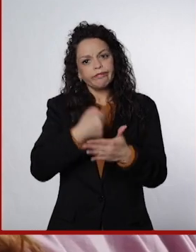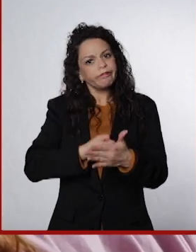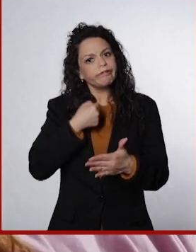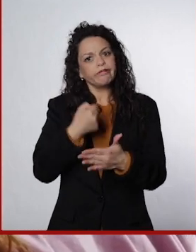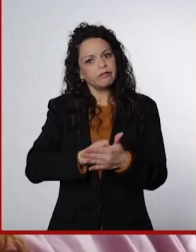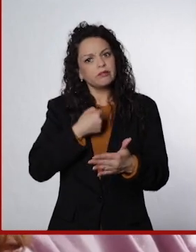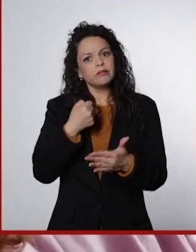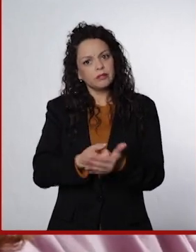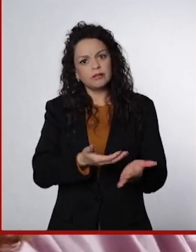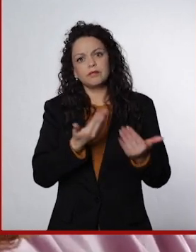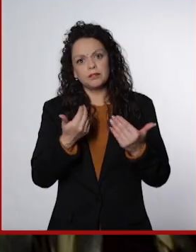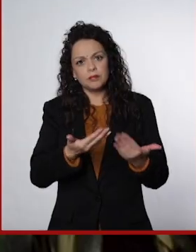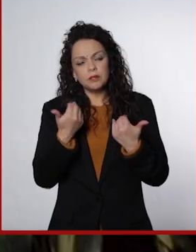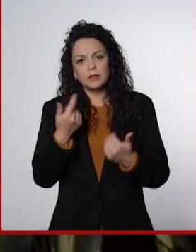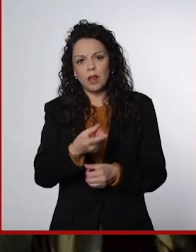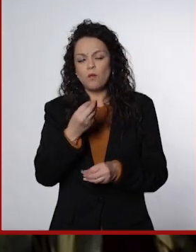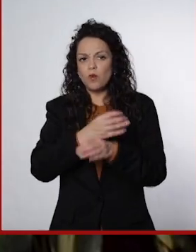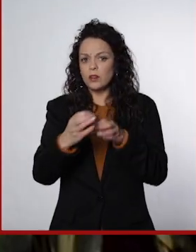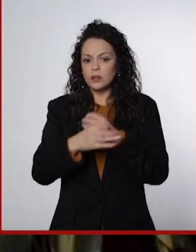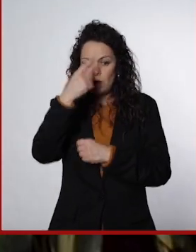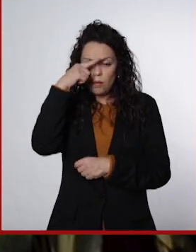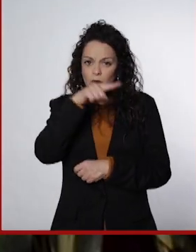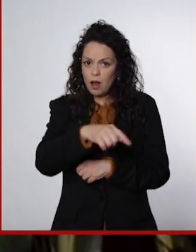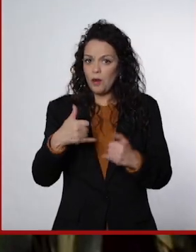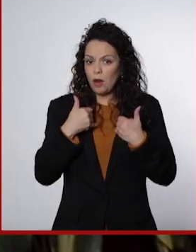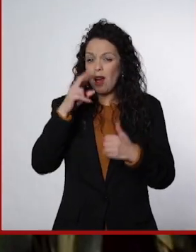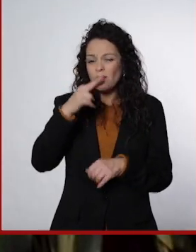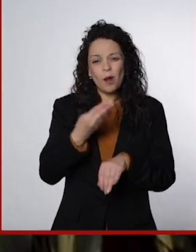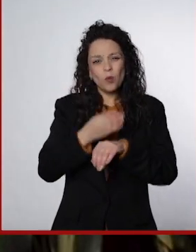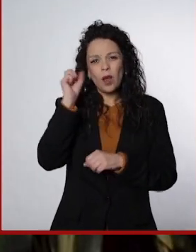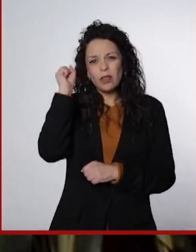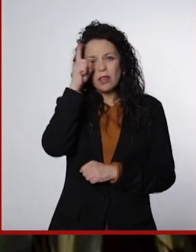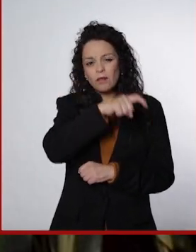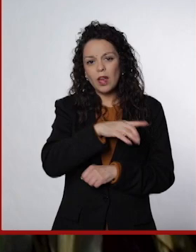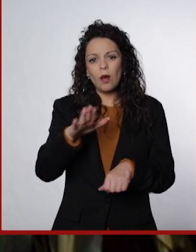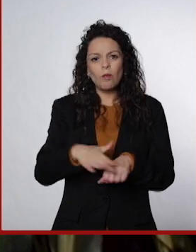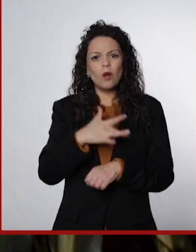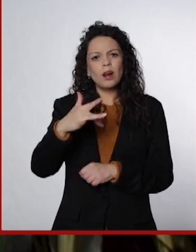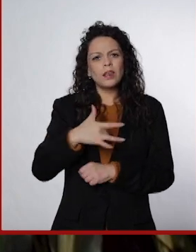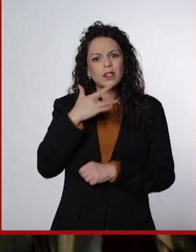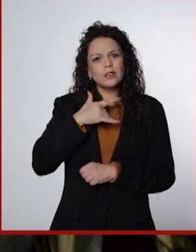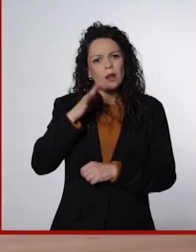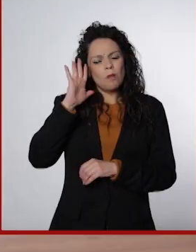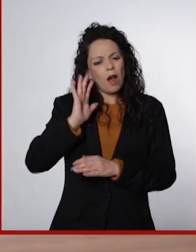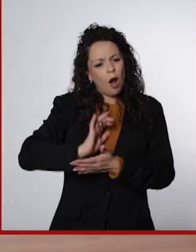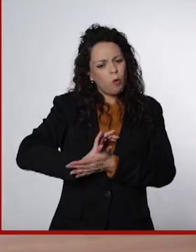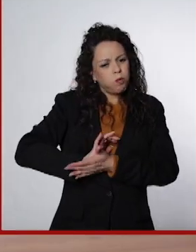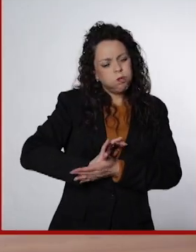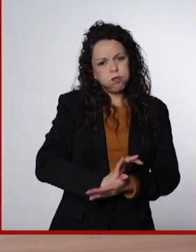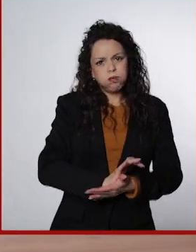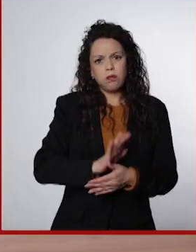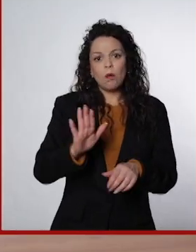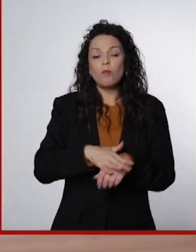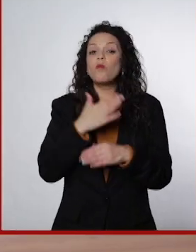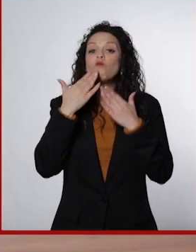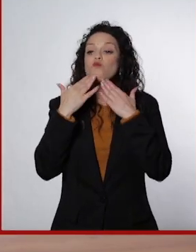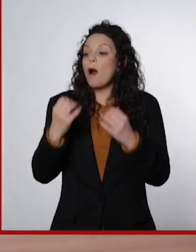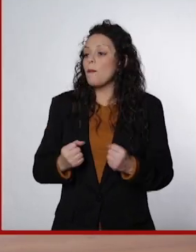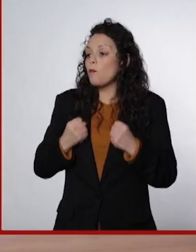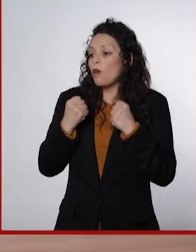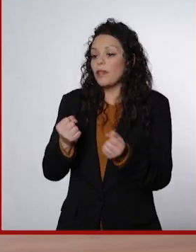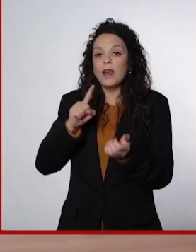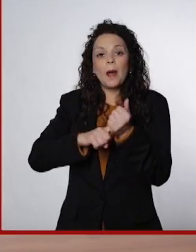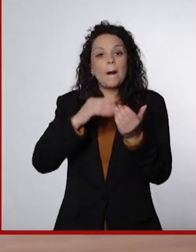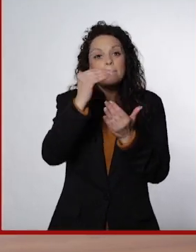no estamos realmente haciendo. Entonces, no sé, como que es muy difícil lidiar con esa frustración porque aparte, pues sí estás en una posición de menos poder respecto a